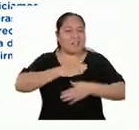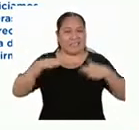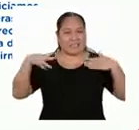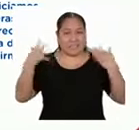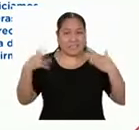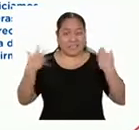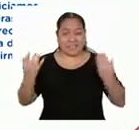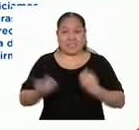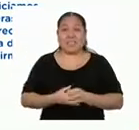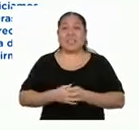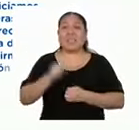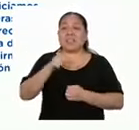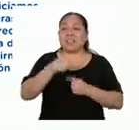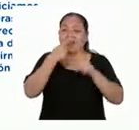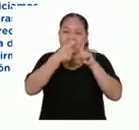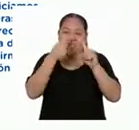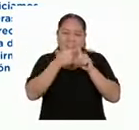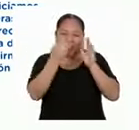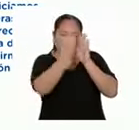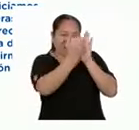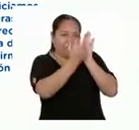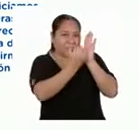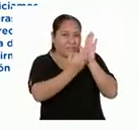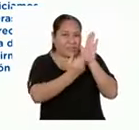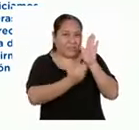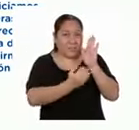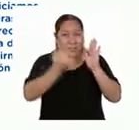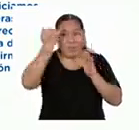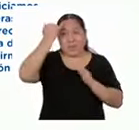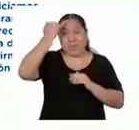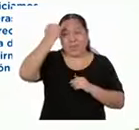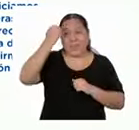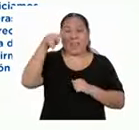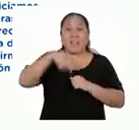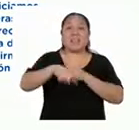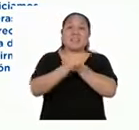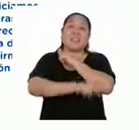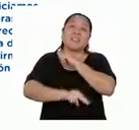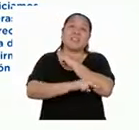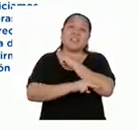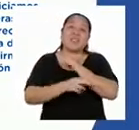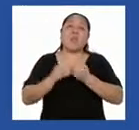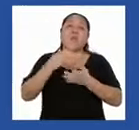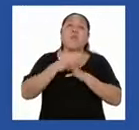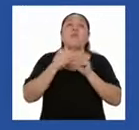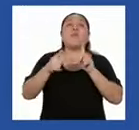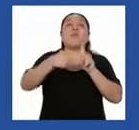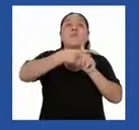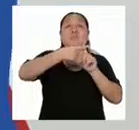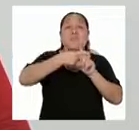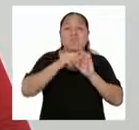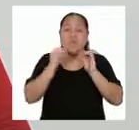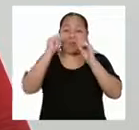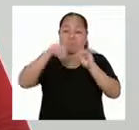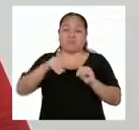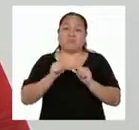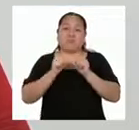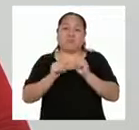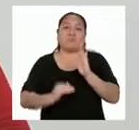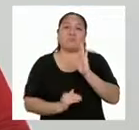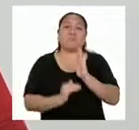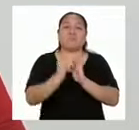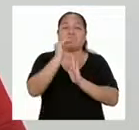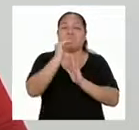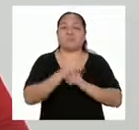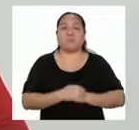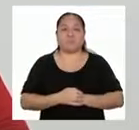son otros tantos aspectos a tener en consideración para imaginar lo nacional en forma positiva y edificante. Lo que toca